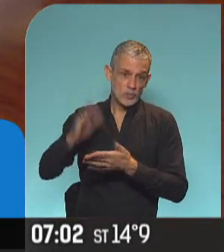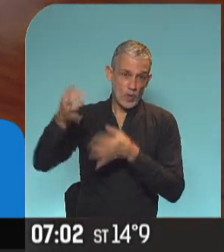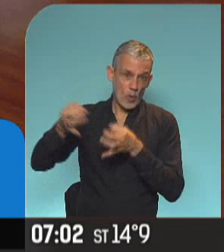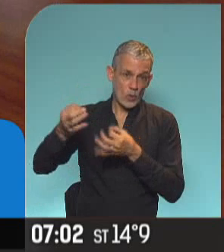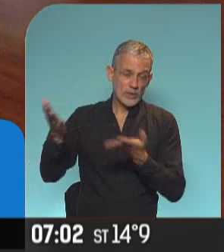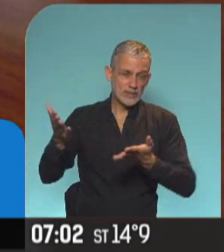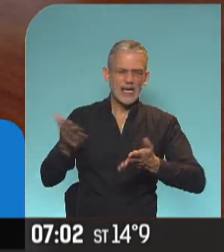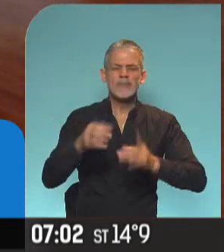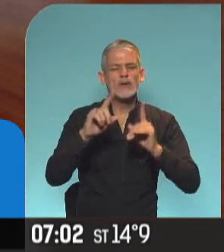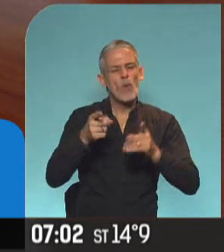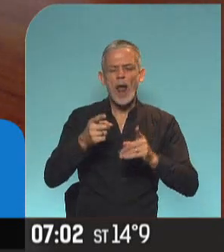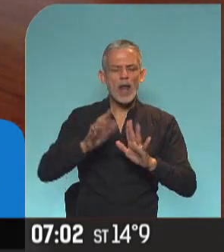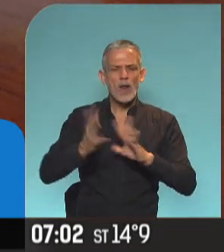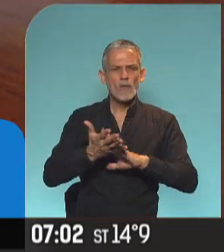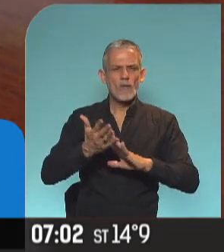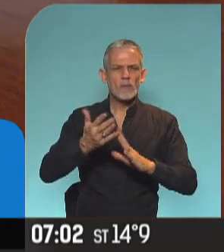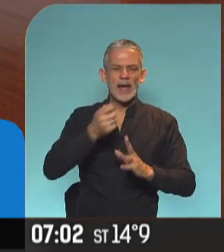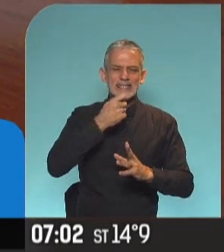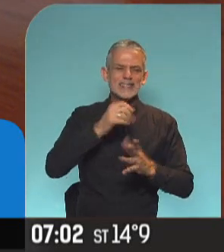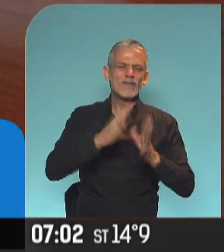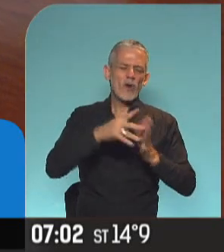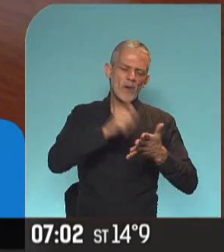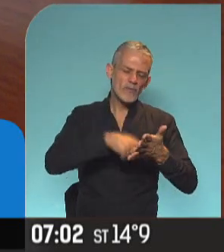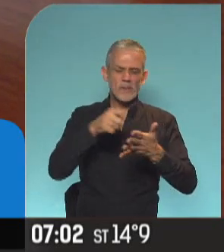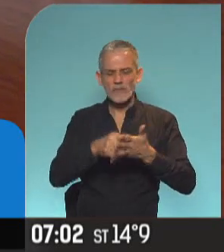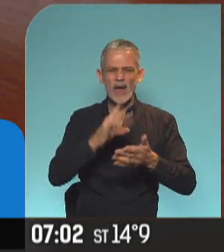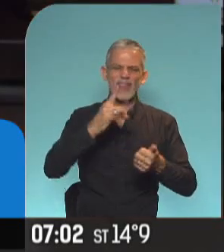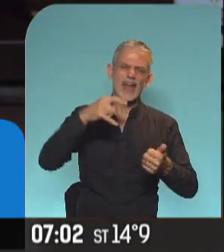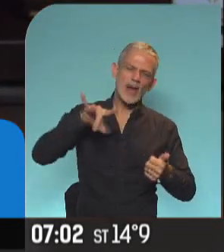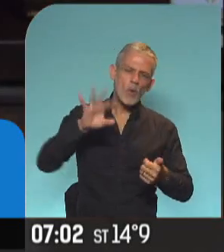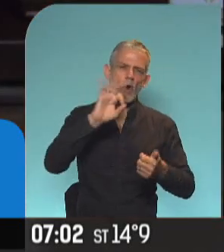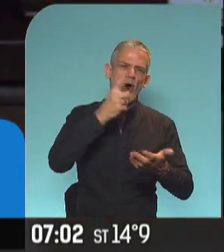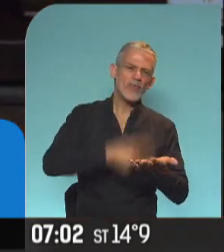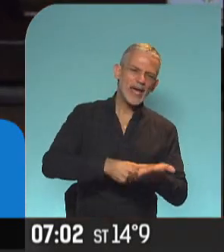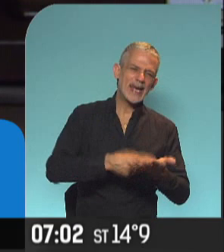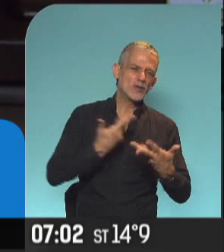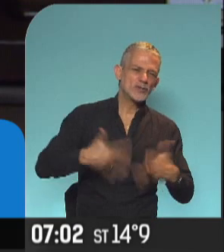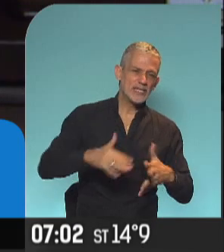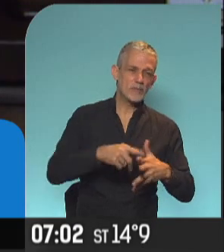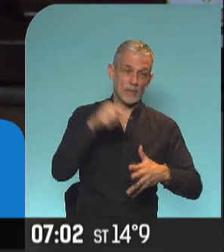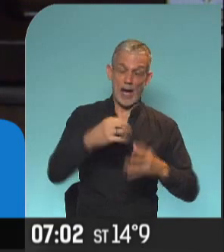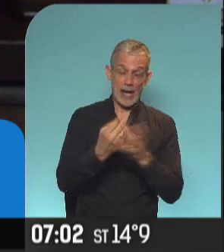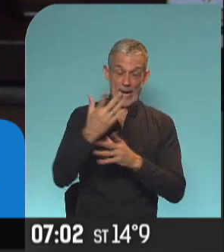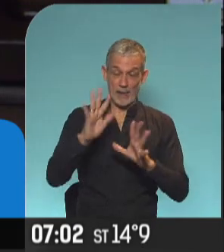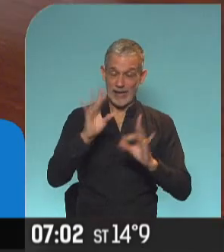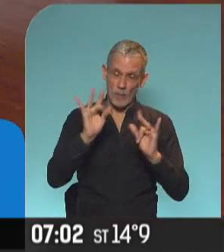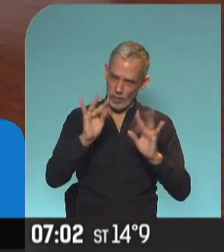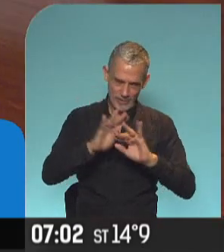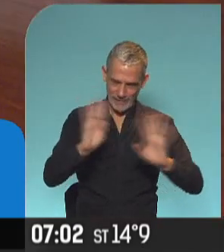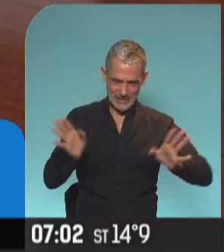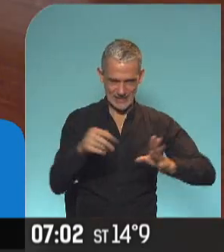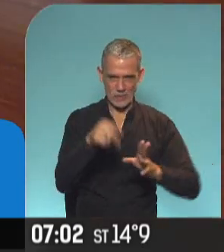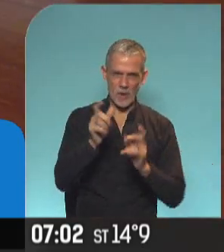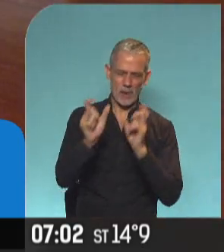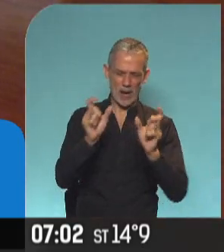Sí, de cualquier manera, independientemente de las formas, de si es DNU o de decreto simple, que para esta hora de la mañana me parece que es un debate medio complicado.